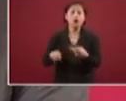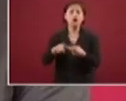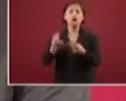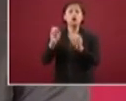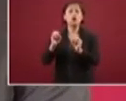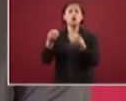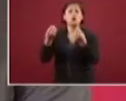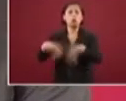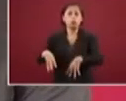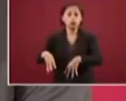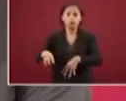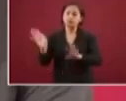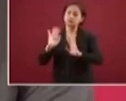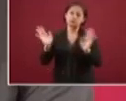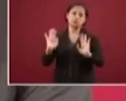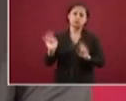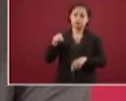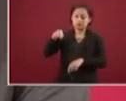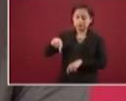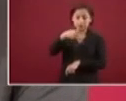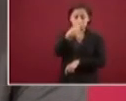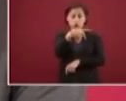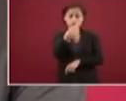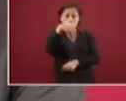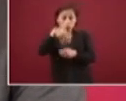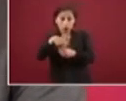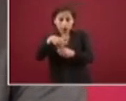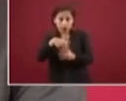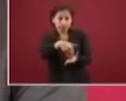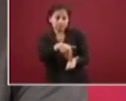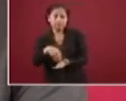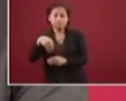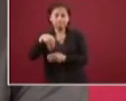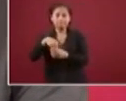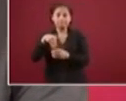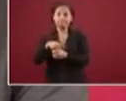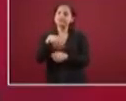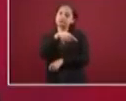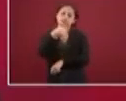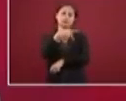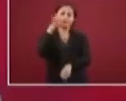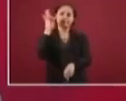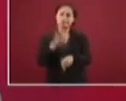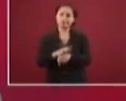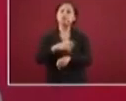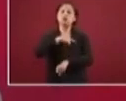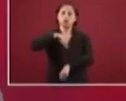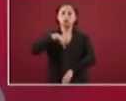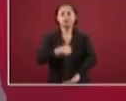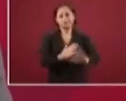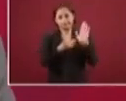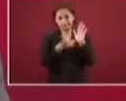Son sagrados los ahorros. Eso es un compromiso que tenemos.